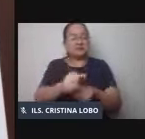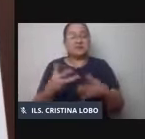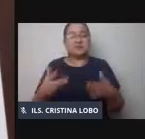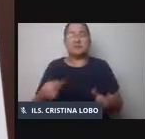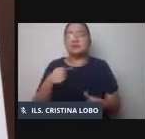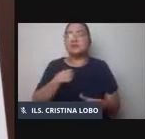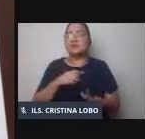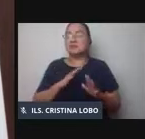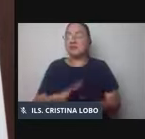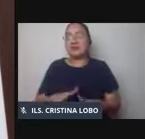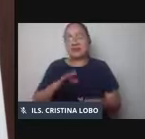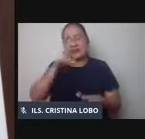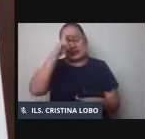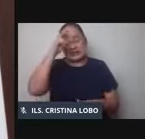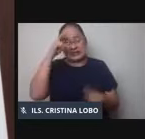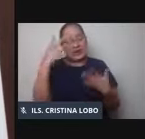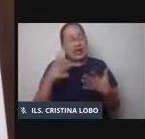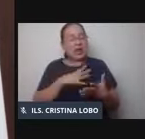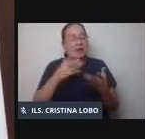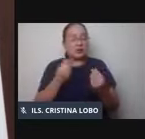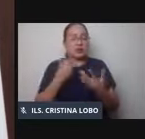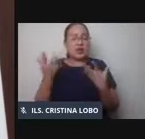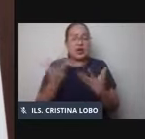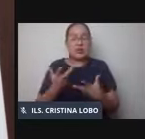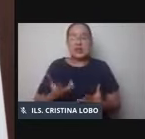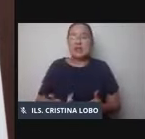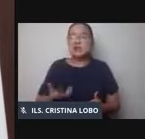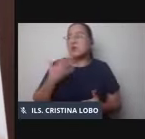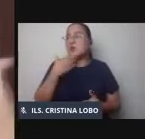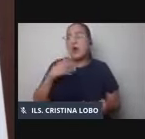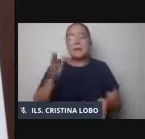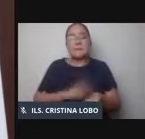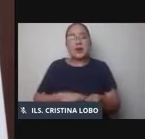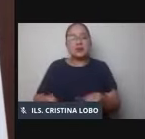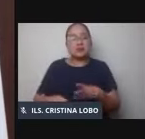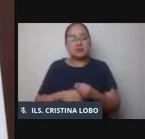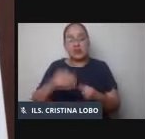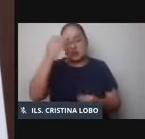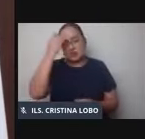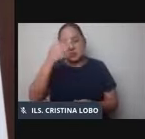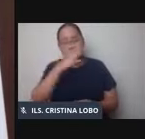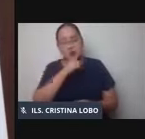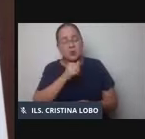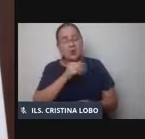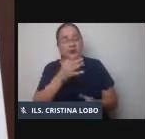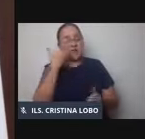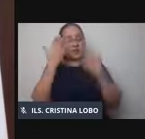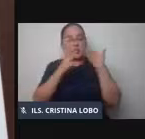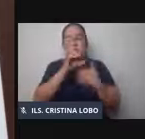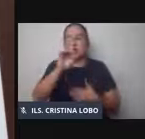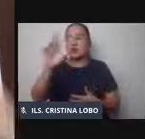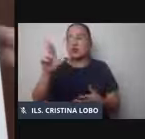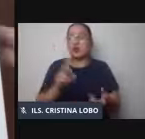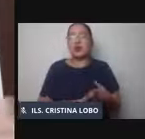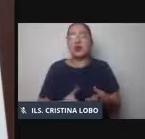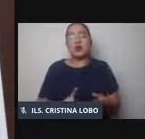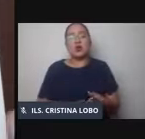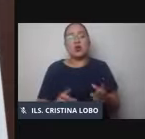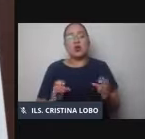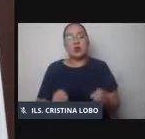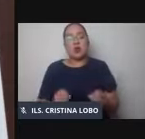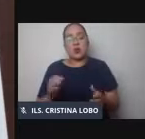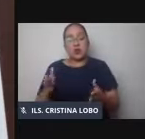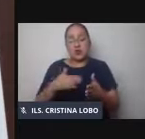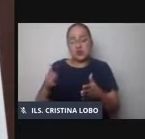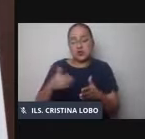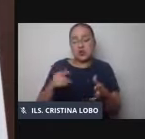agotada por lo que hago, que no tengo más tiempo para terminar mi doctorado o para terminar o para hacer de comer o